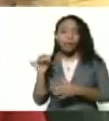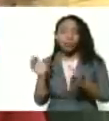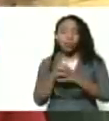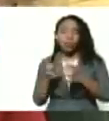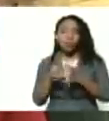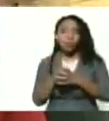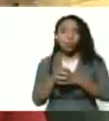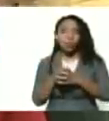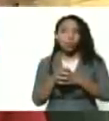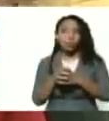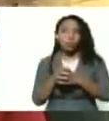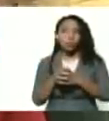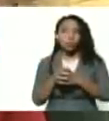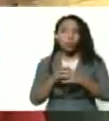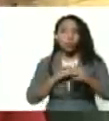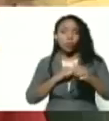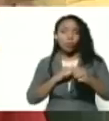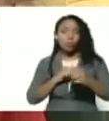comités